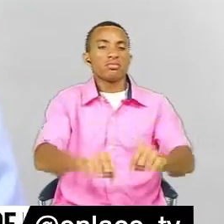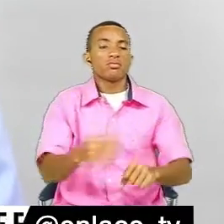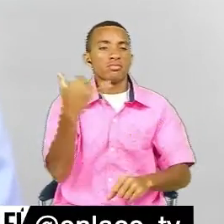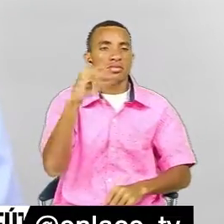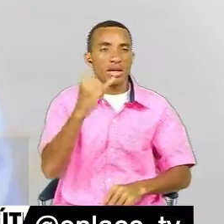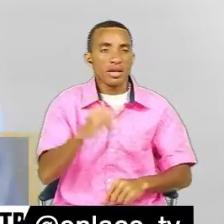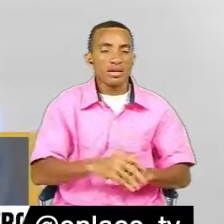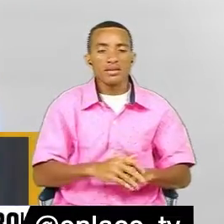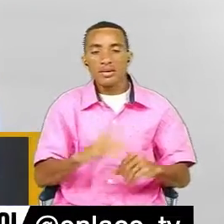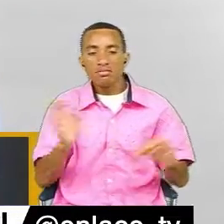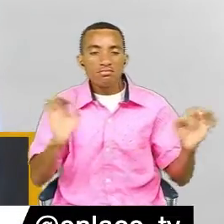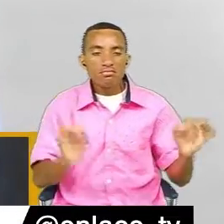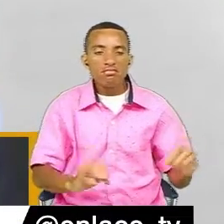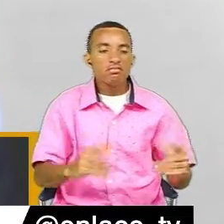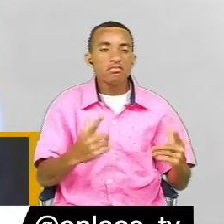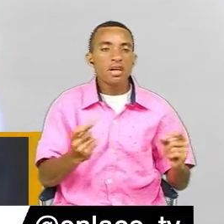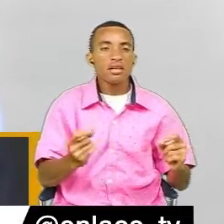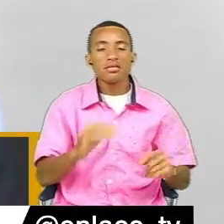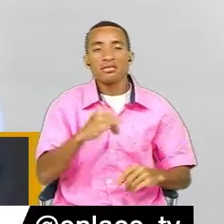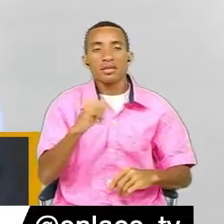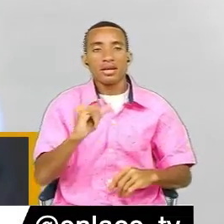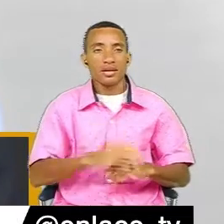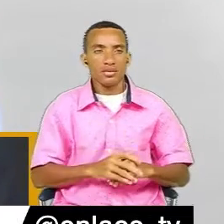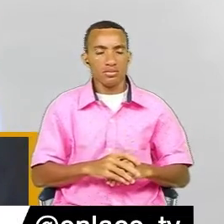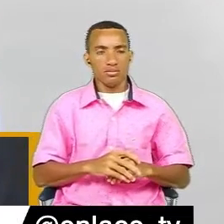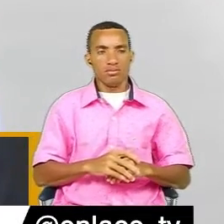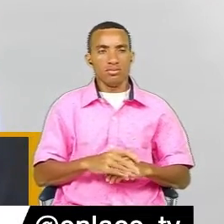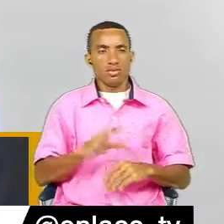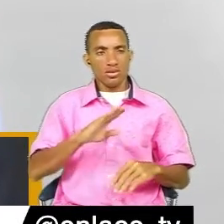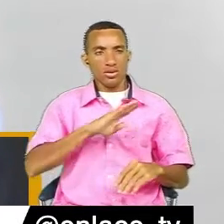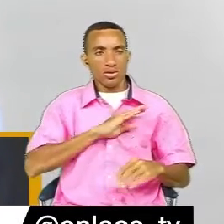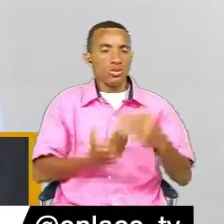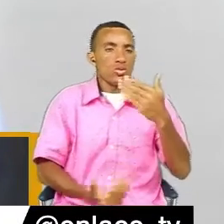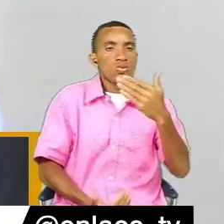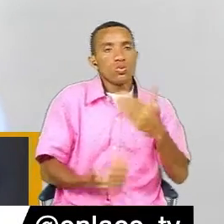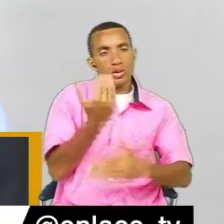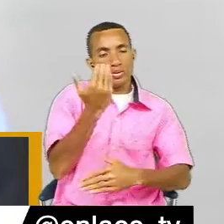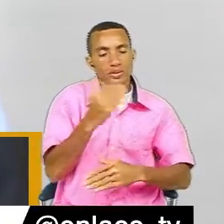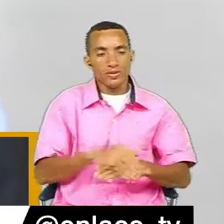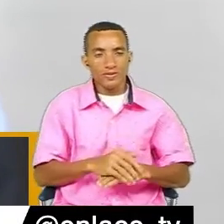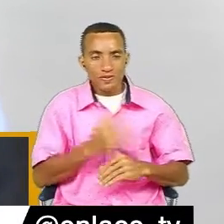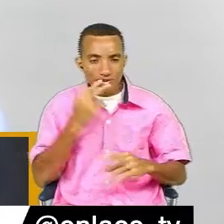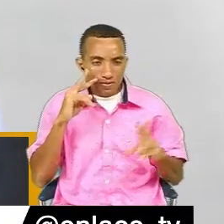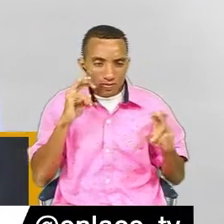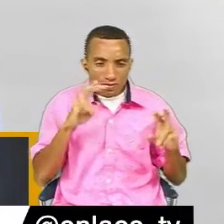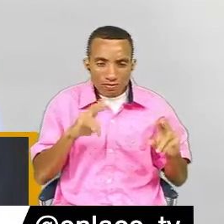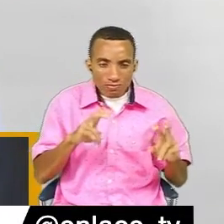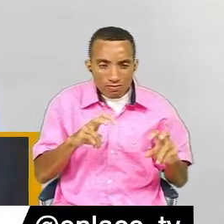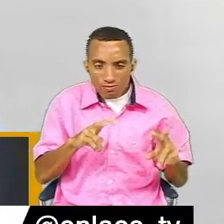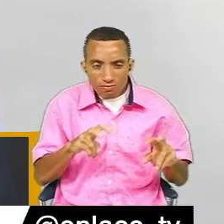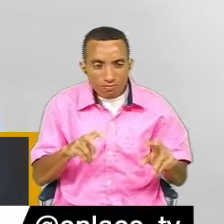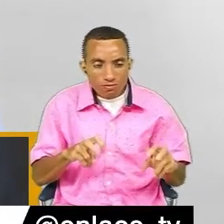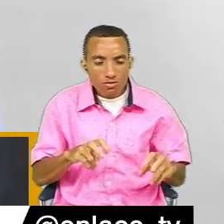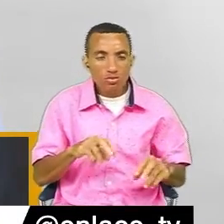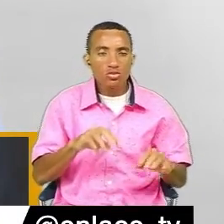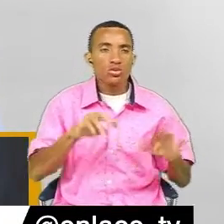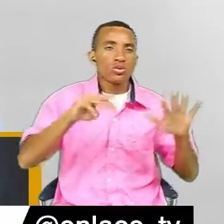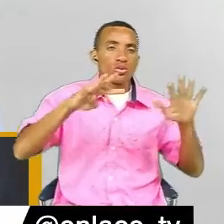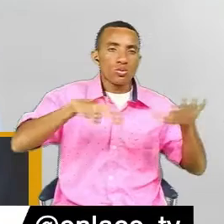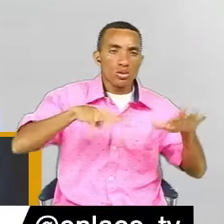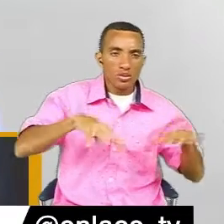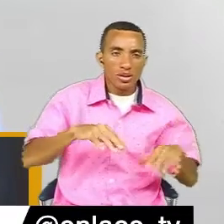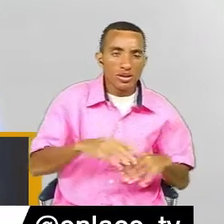dicho que sí, pero con la nueva administración dice que no les pareció y que iban a hacer nuevos estudios, y ya llevan 8 meses, 9 meses, y todavía no se ha definido la compra